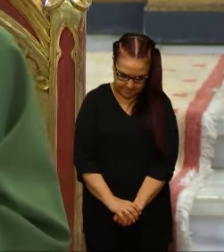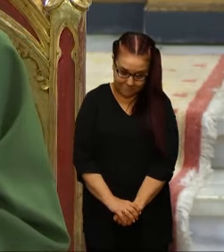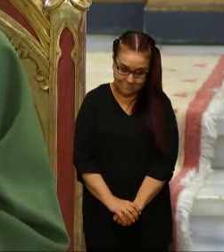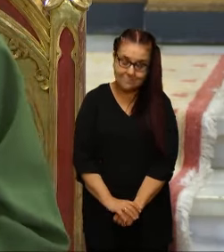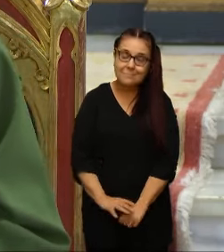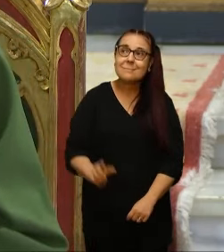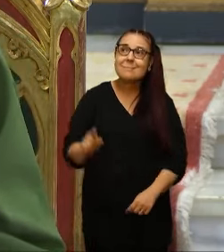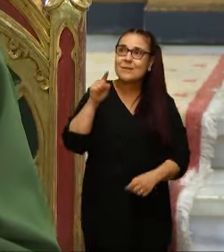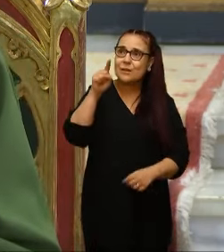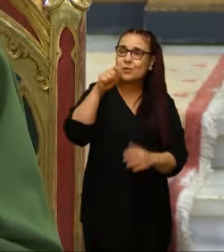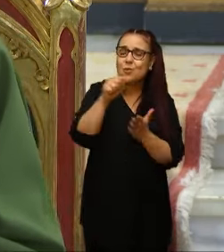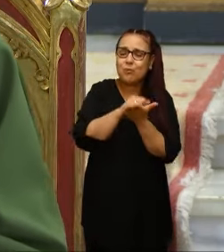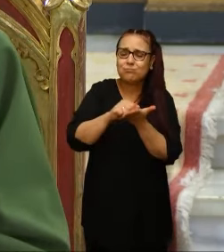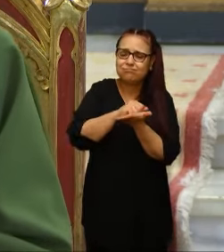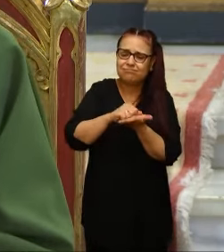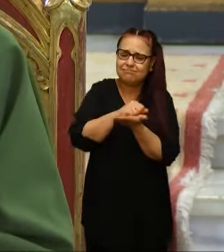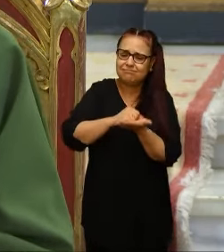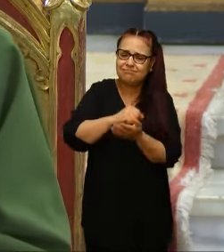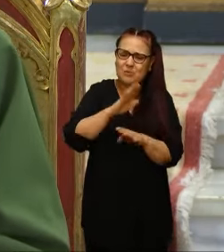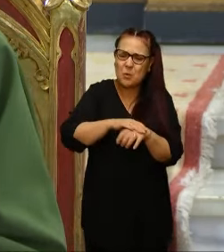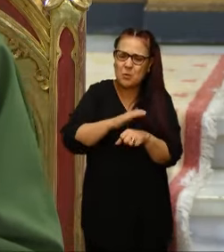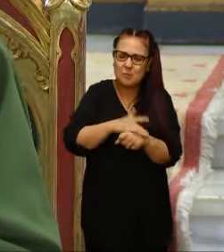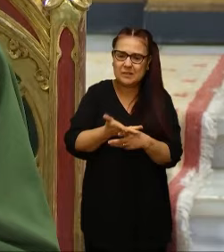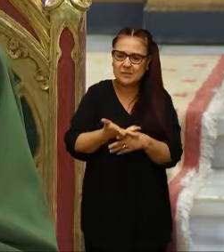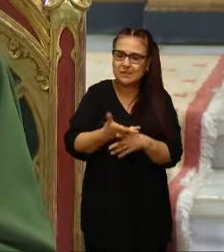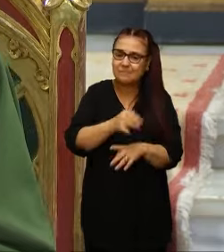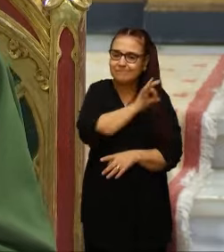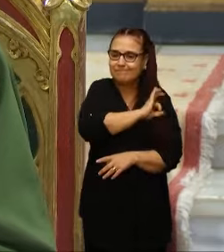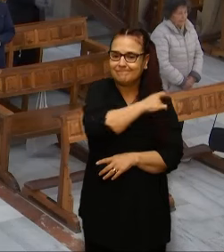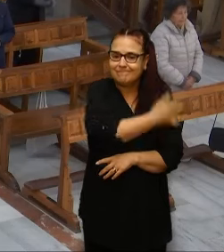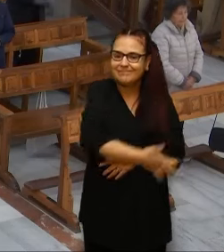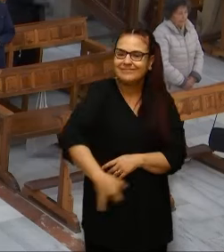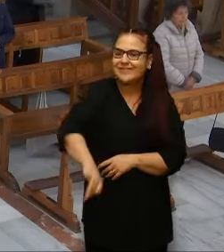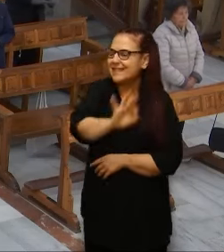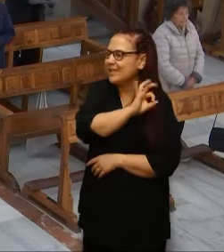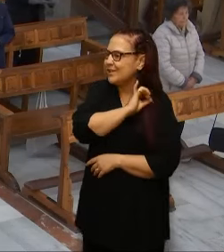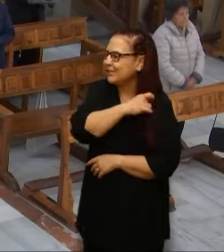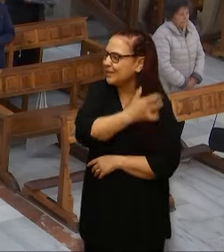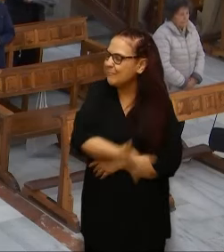Tú que borras nuestras culpas, Señor, ten piedad.